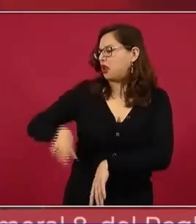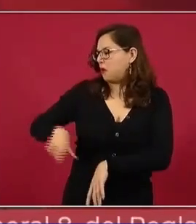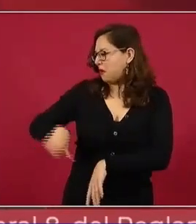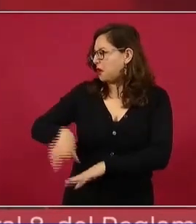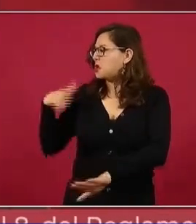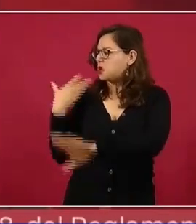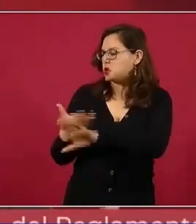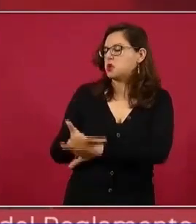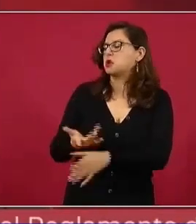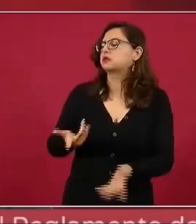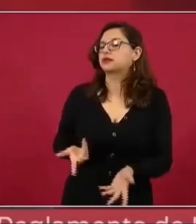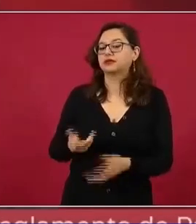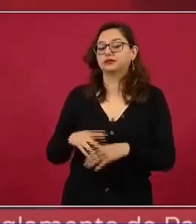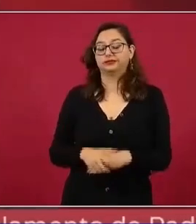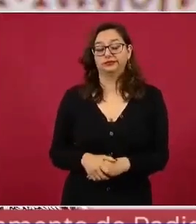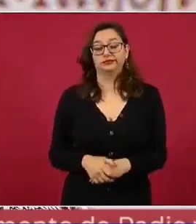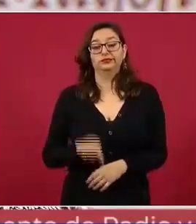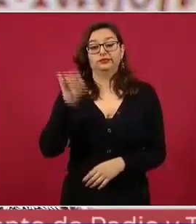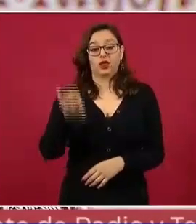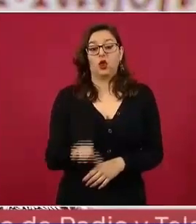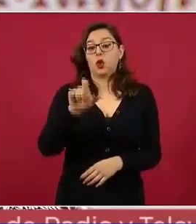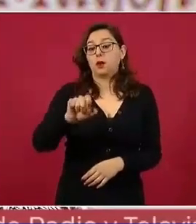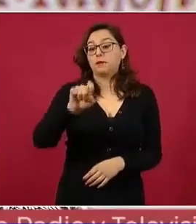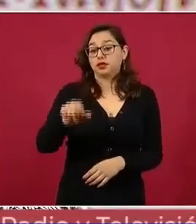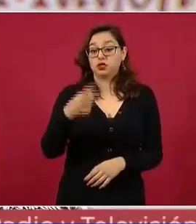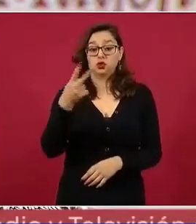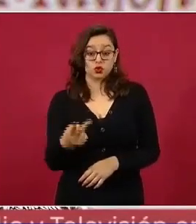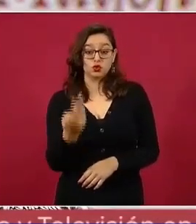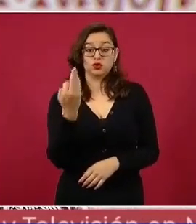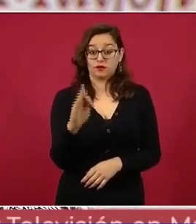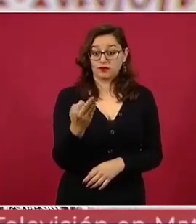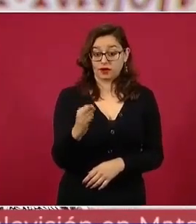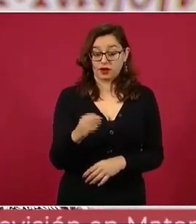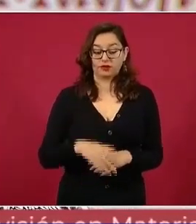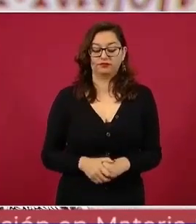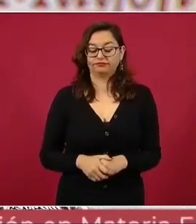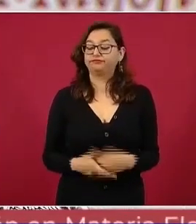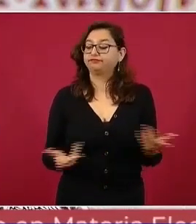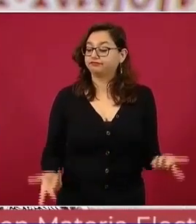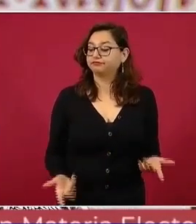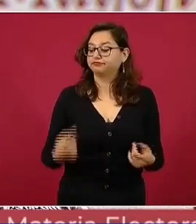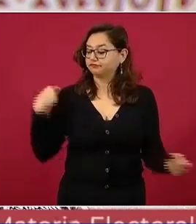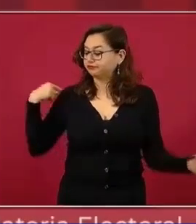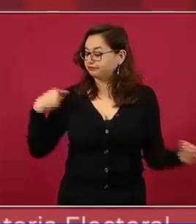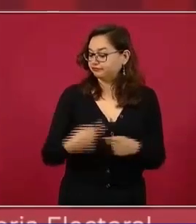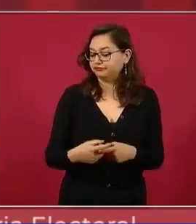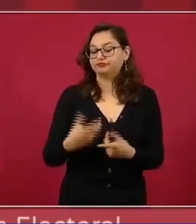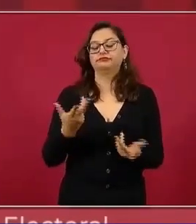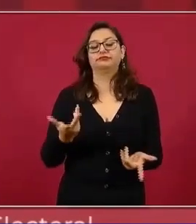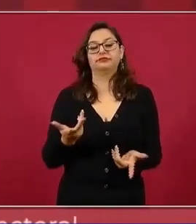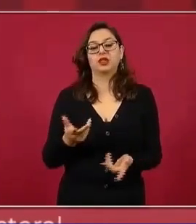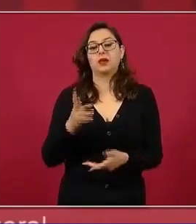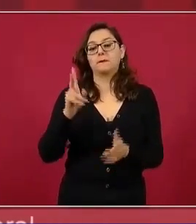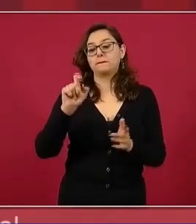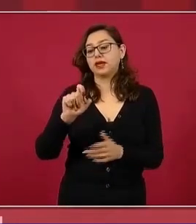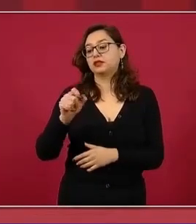resoluciones judiciales. Hoy es 22 de febrero, precisamente hace 3 años, el 22 de febrero de 2019,